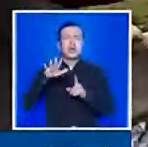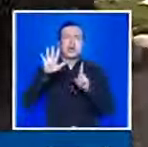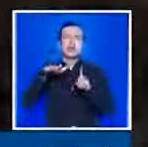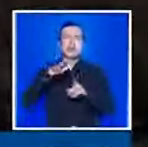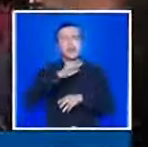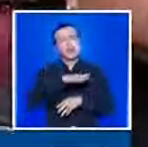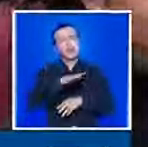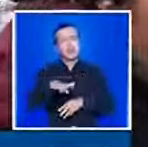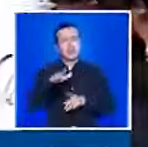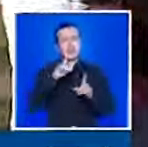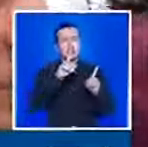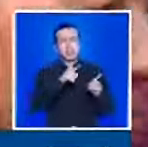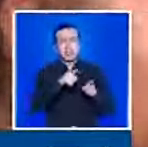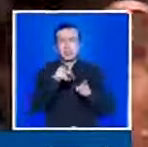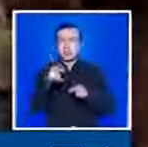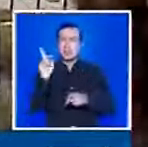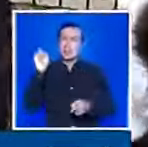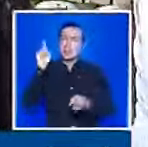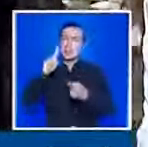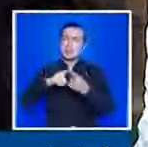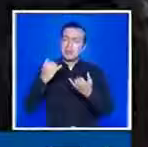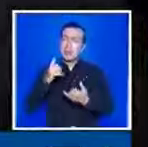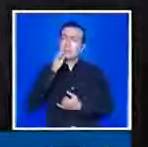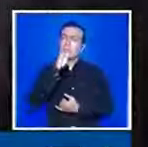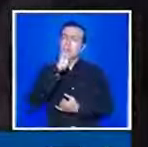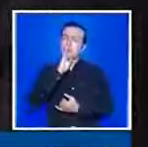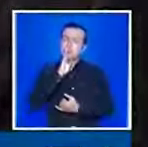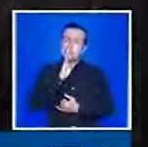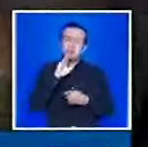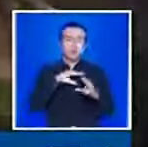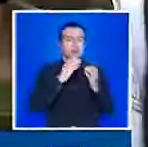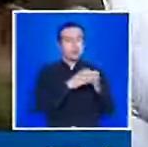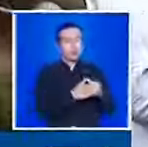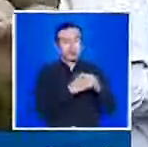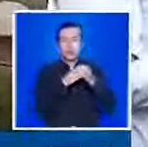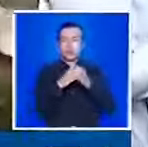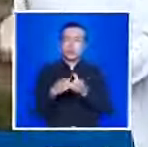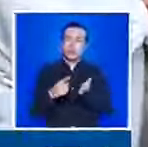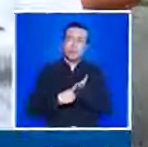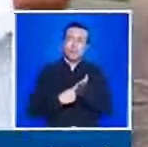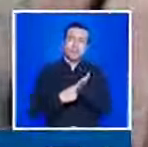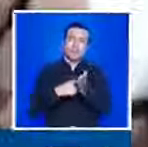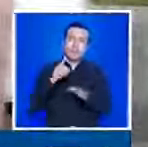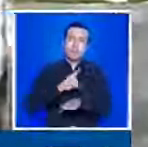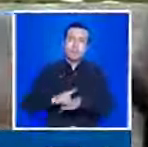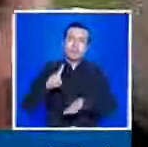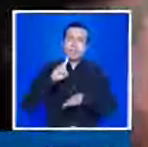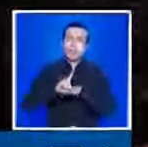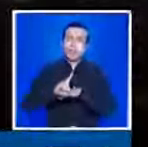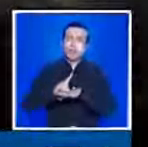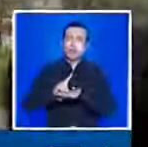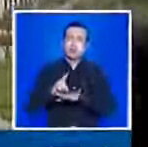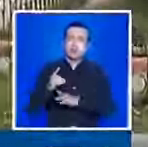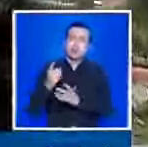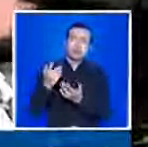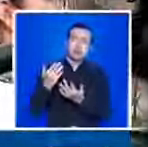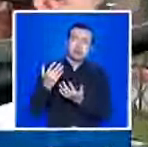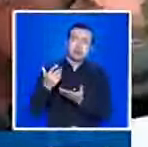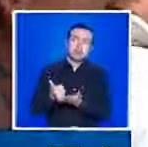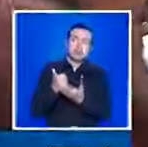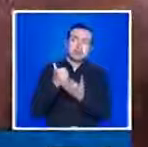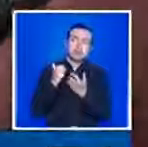problema. Hemos sido pacientes, nos hemos ido a una comisión a reunirnos con los directivos del EMAP, pero no hay ninguna solución. ¿No